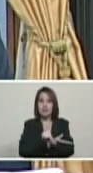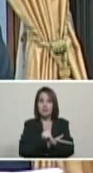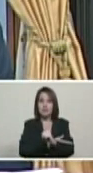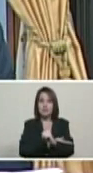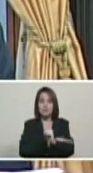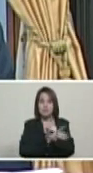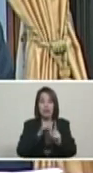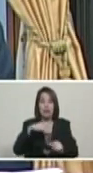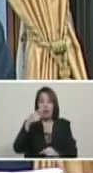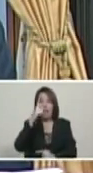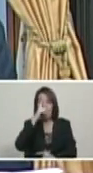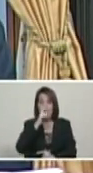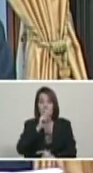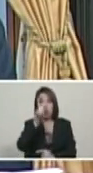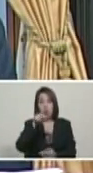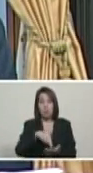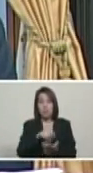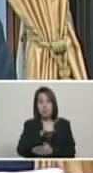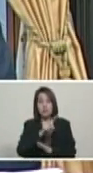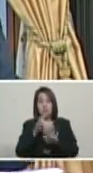año 2019.